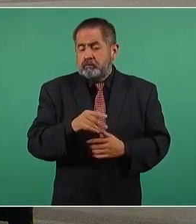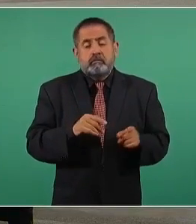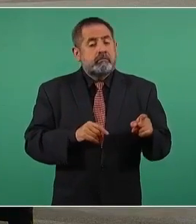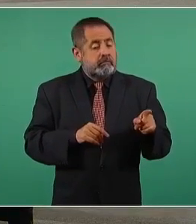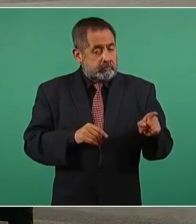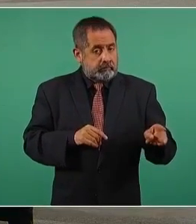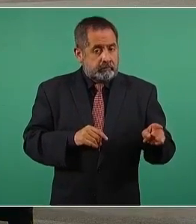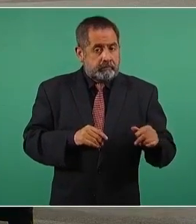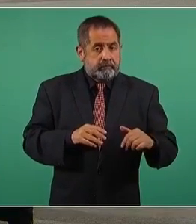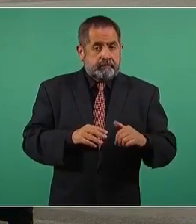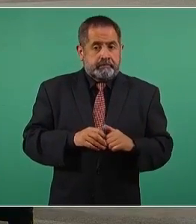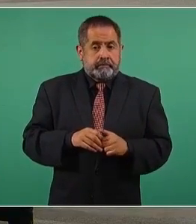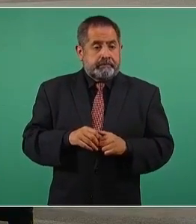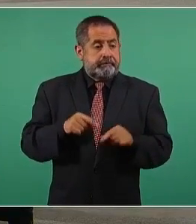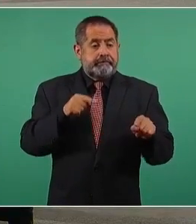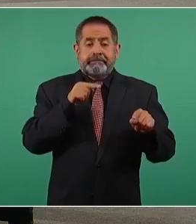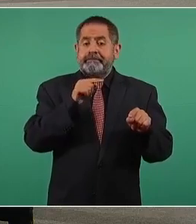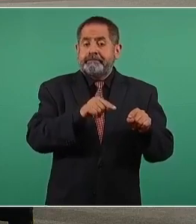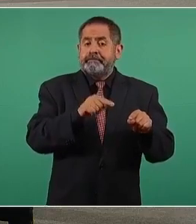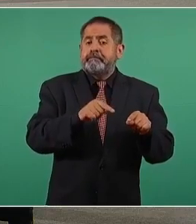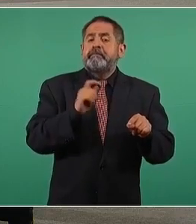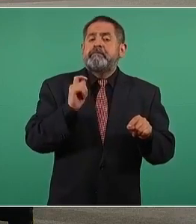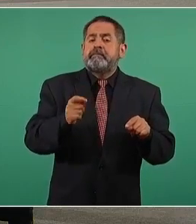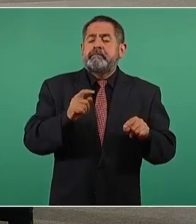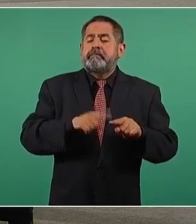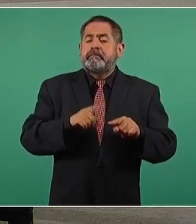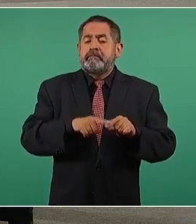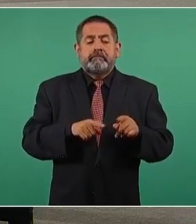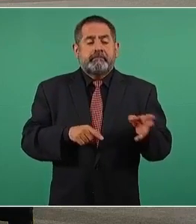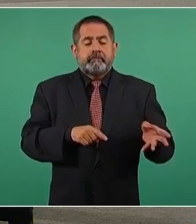ahí llega